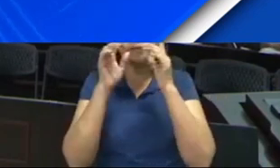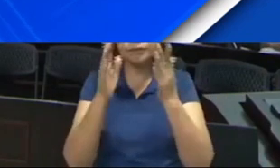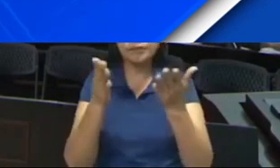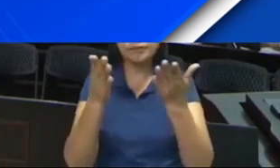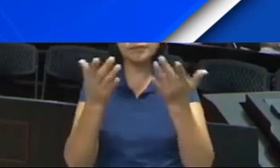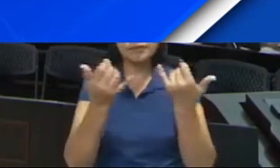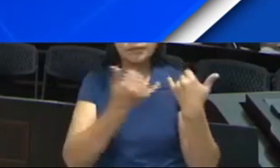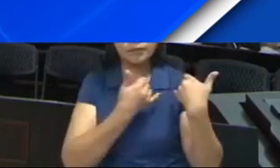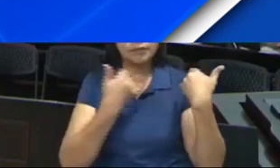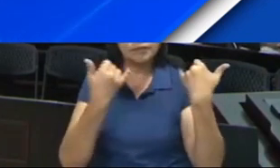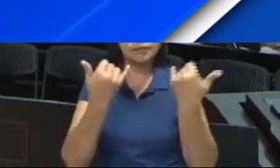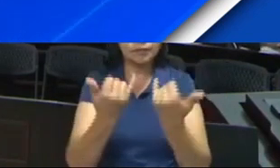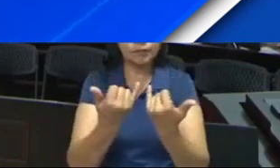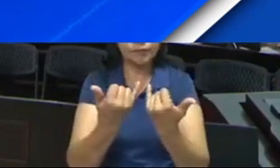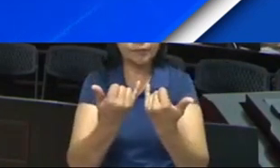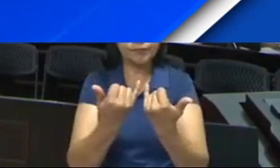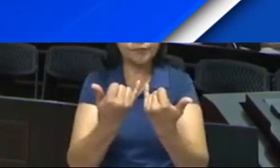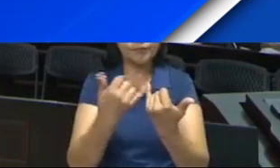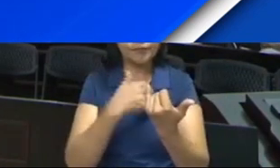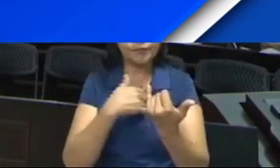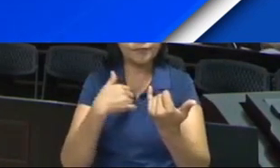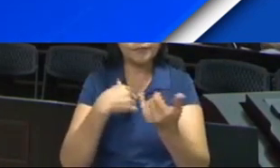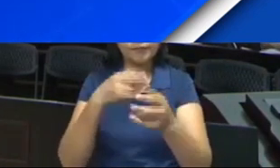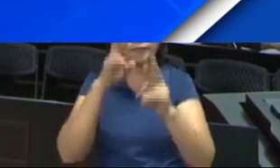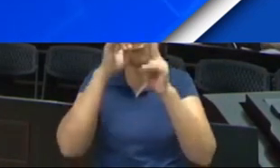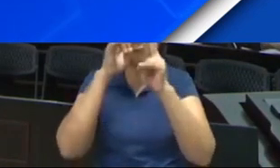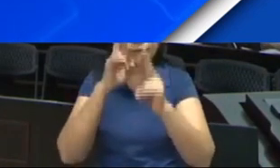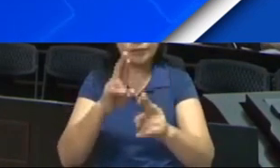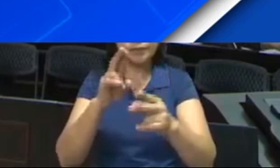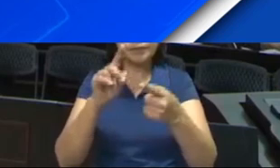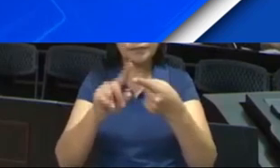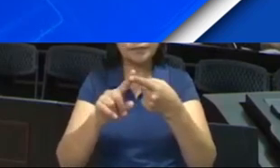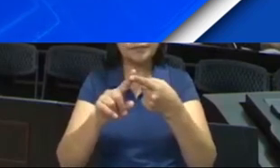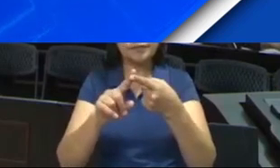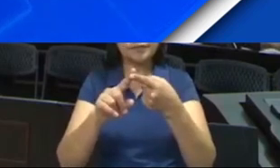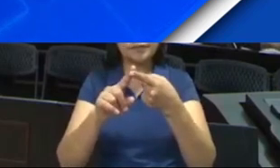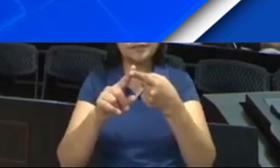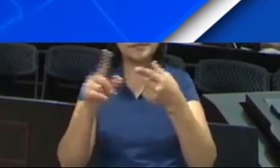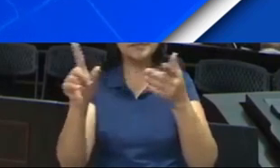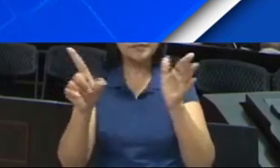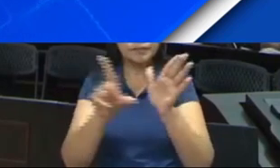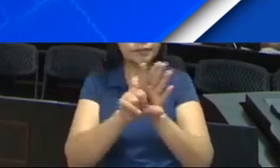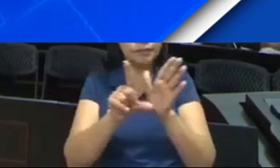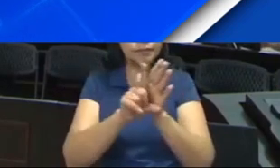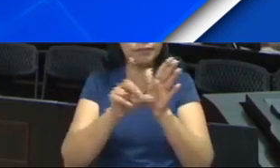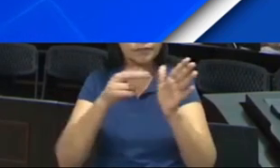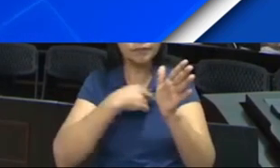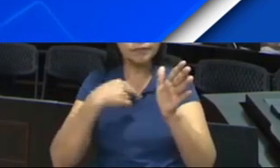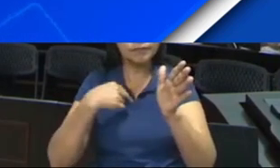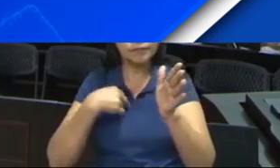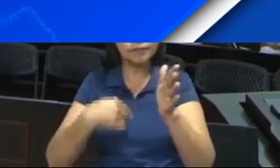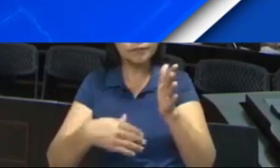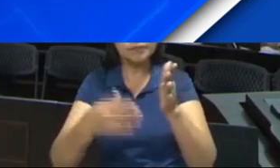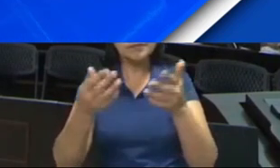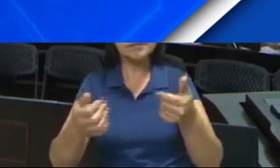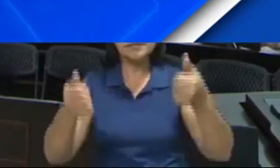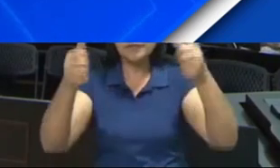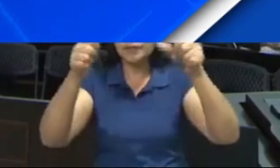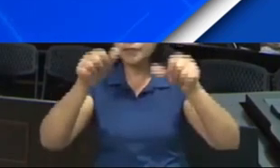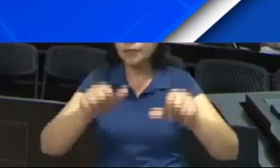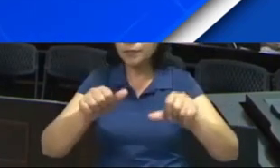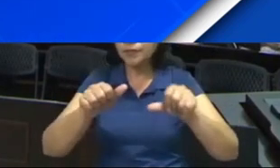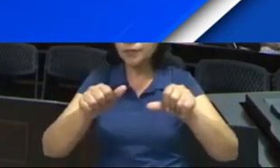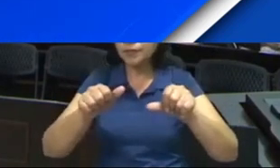la institucionalidad a través del respeto al principio de legalidad, al proceso de